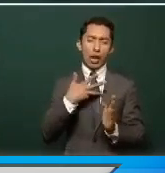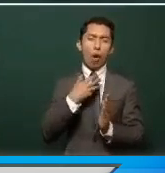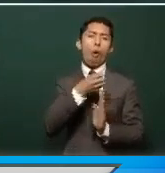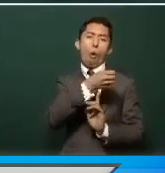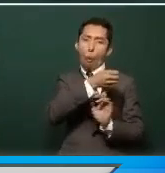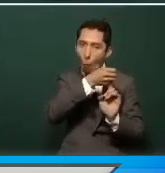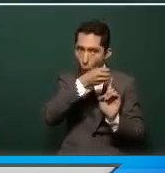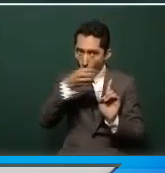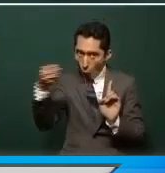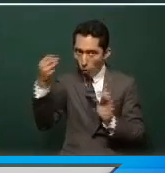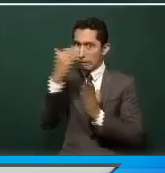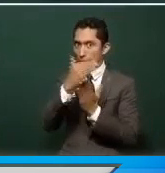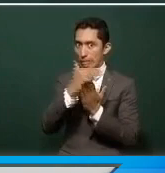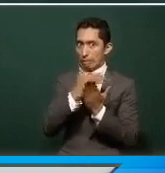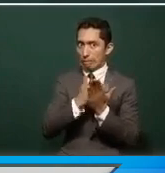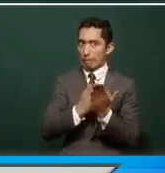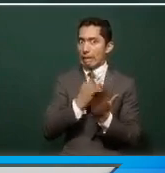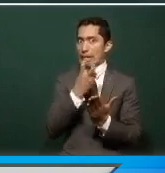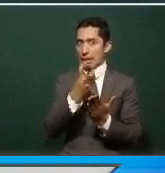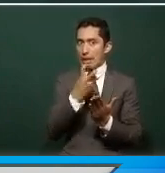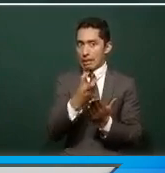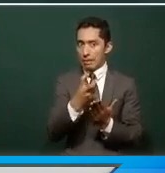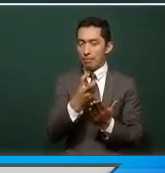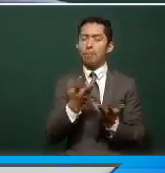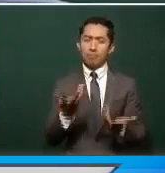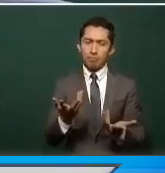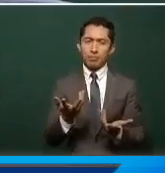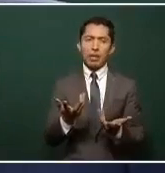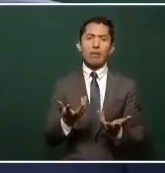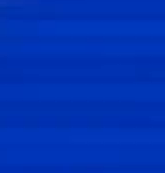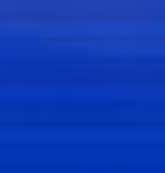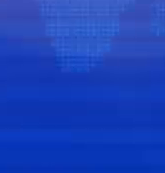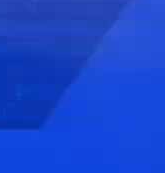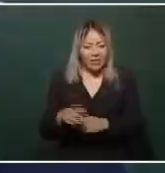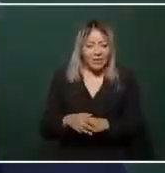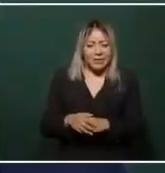actuará sea quien sea el responsable. Esta es la instrucción para Santiago Nieto.